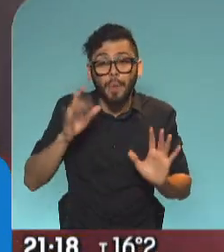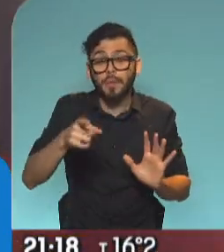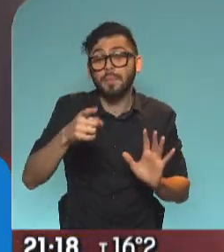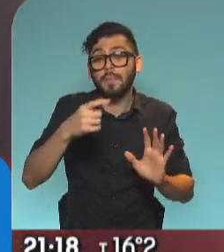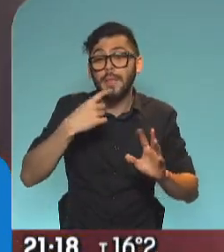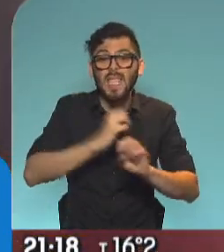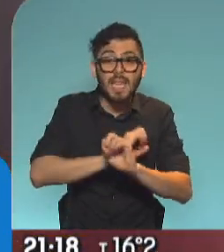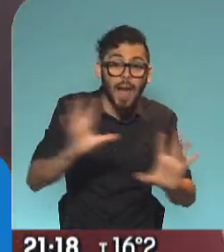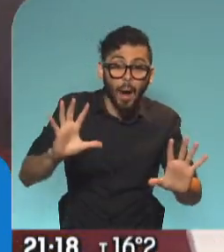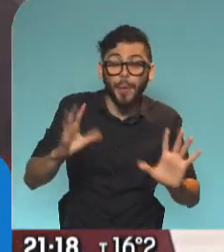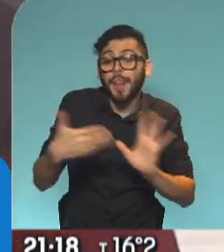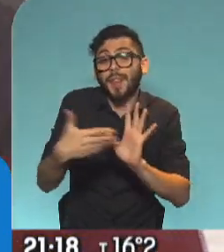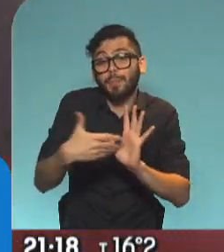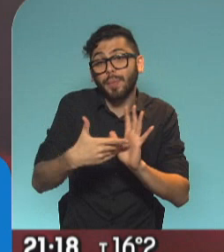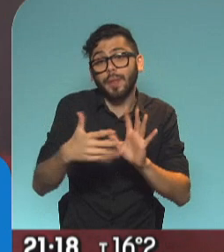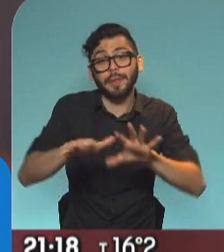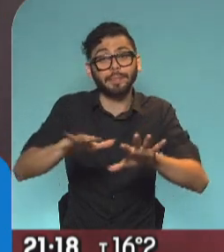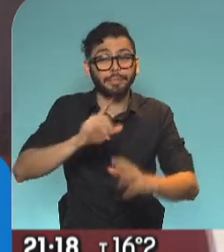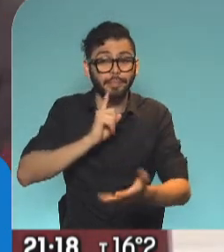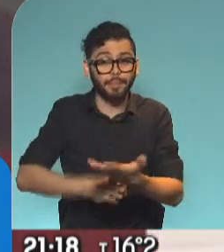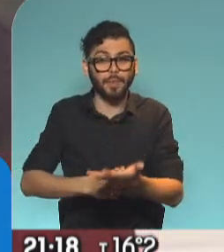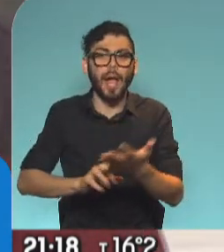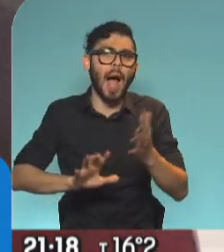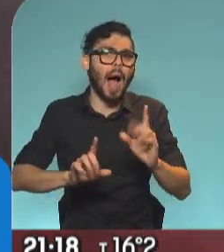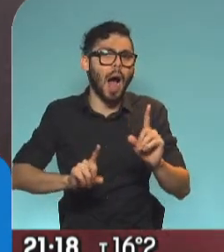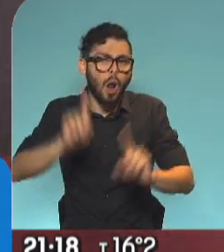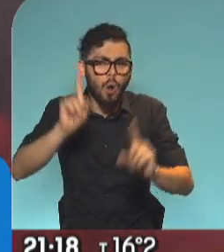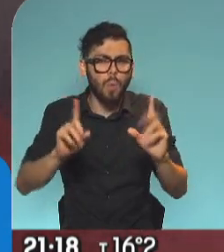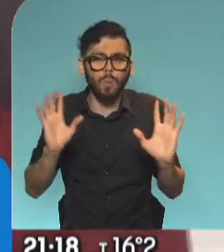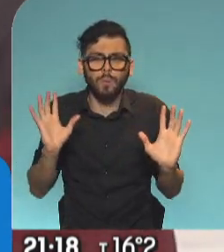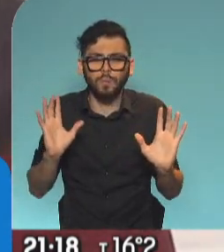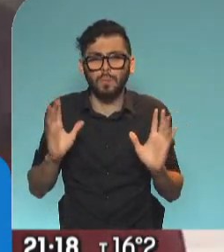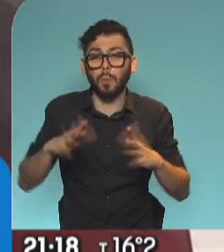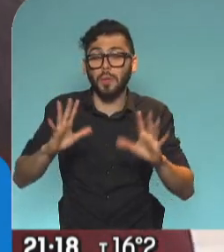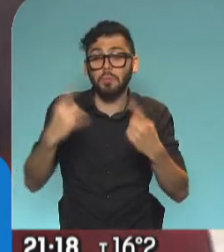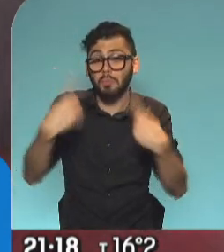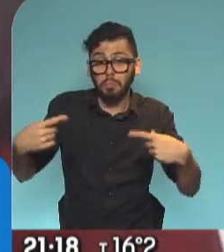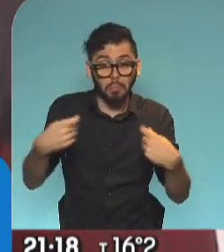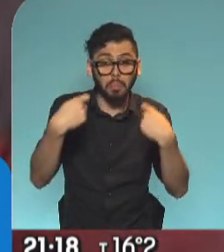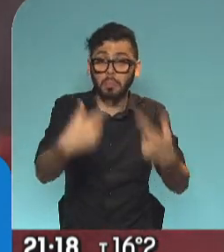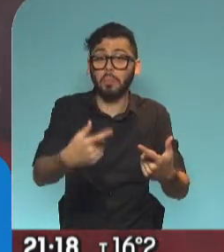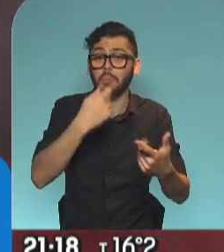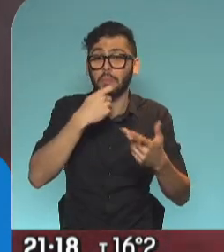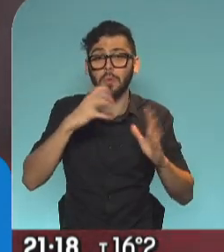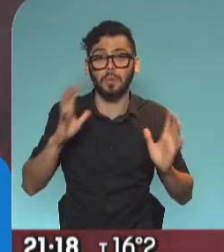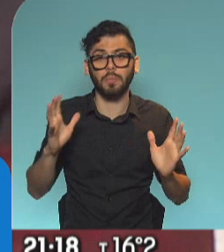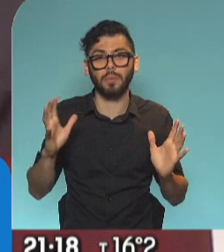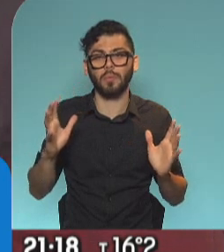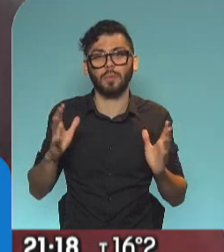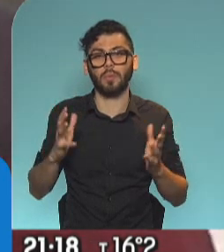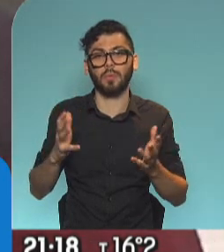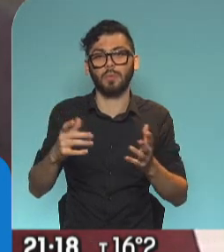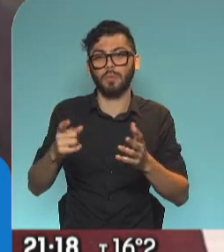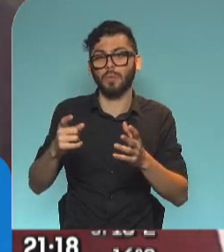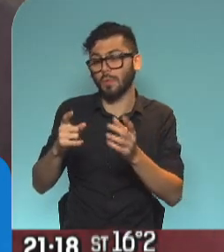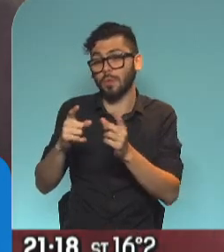se interviene de distinta manera. En algunos casos se puede asistir con materiales, por ejemplo, para agrandar